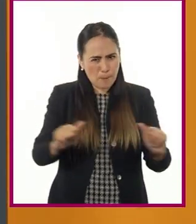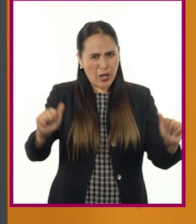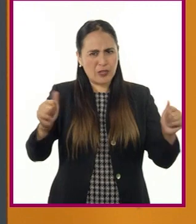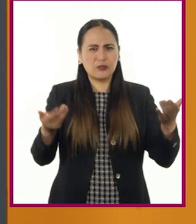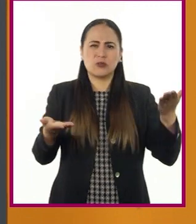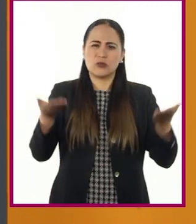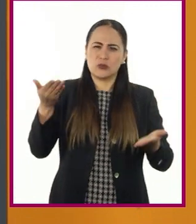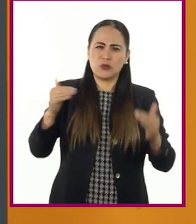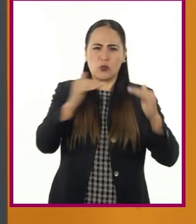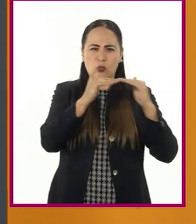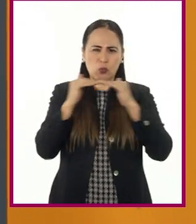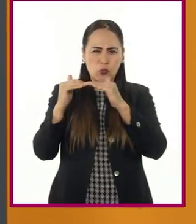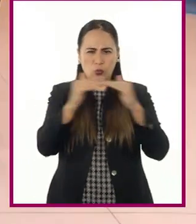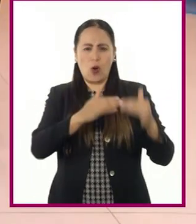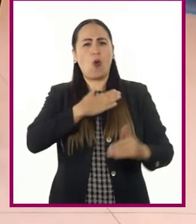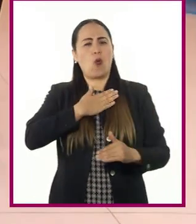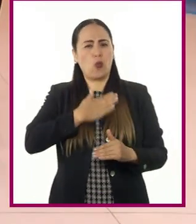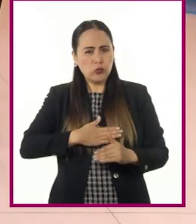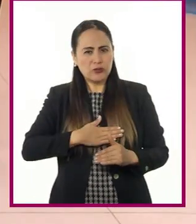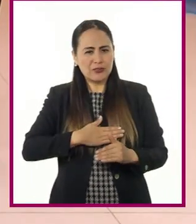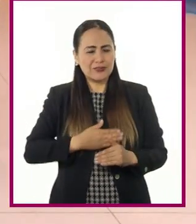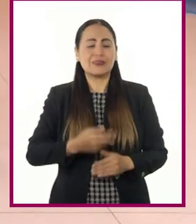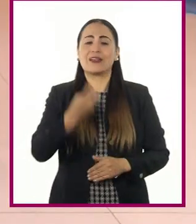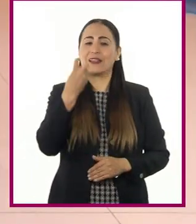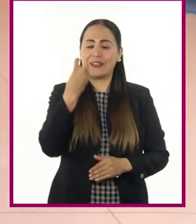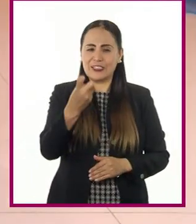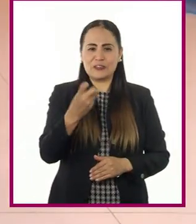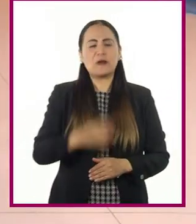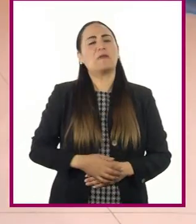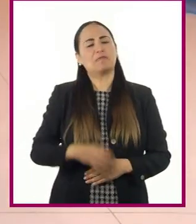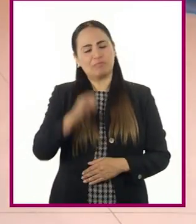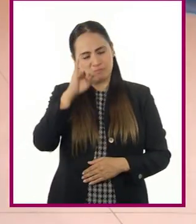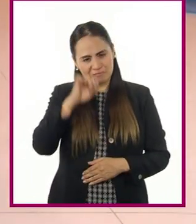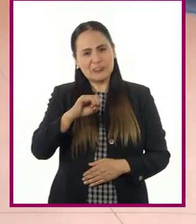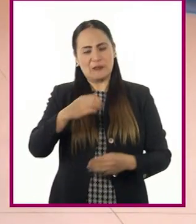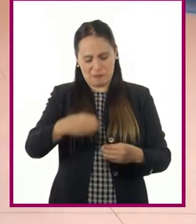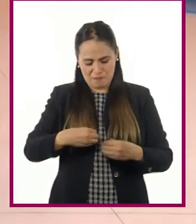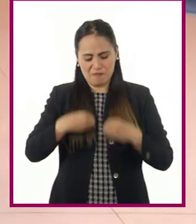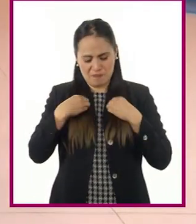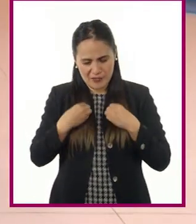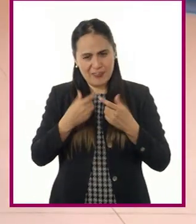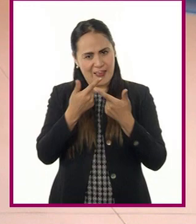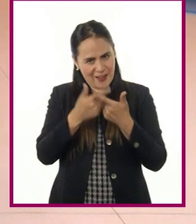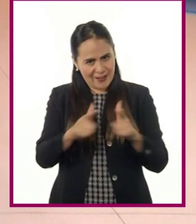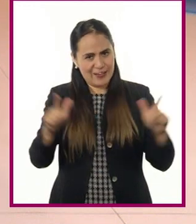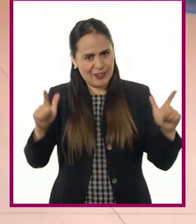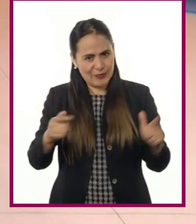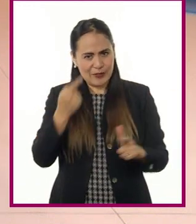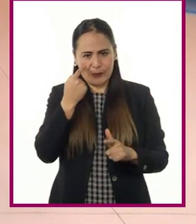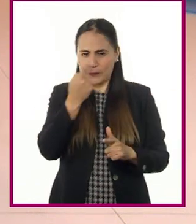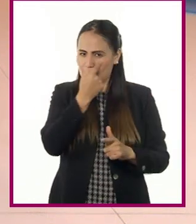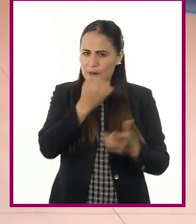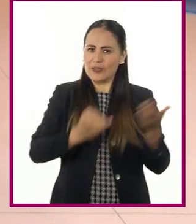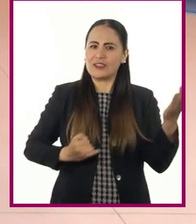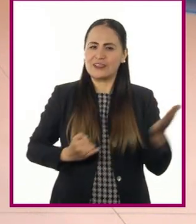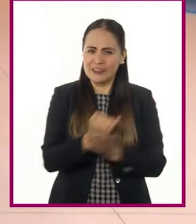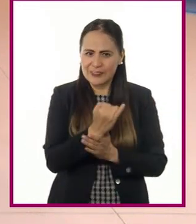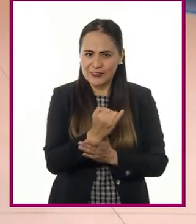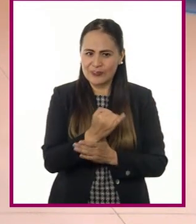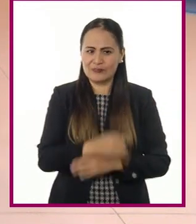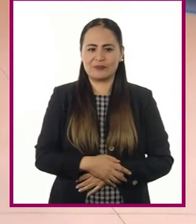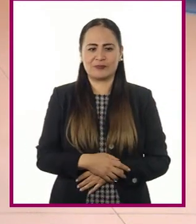justicia sean el marco desde el que se puede vivir en libertad, se ha convertido en algo más importante